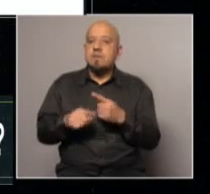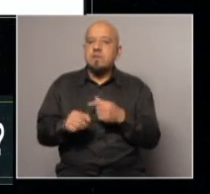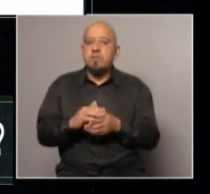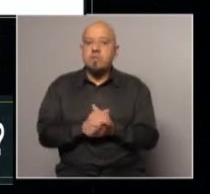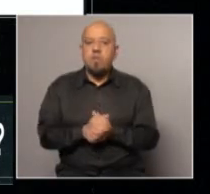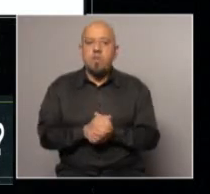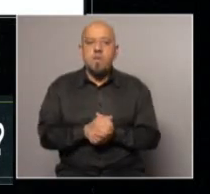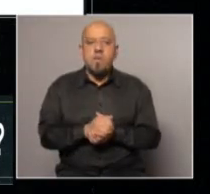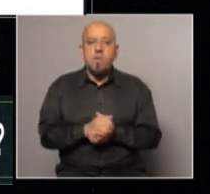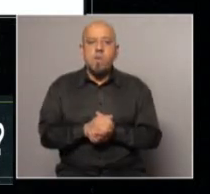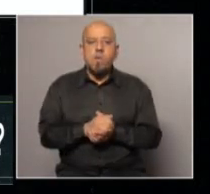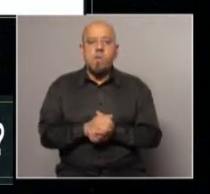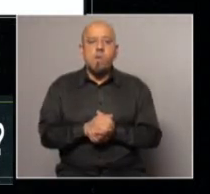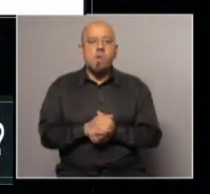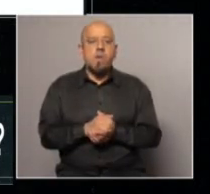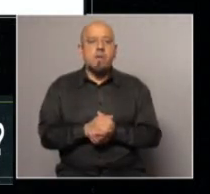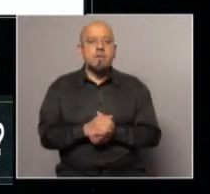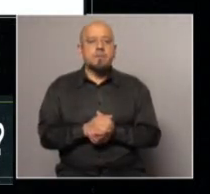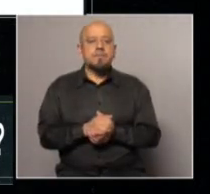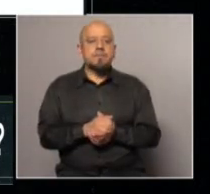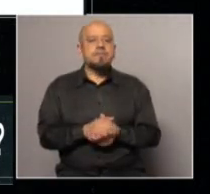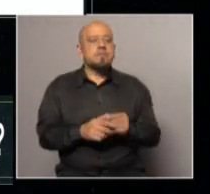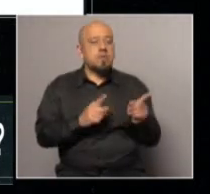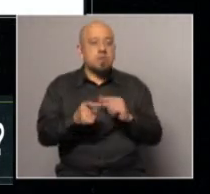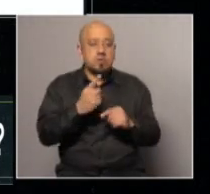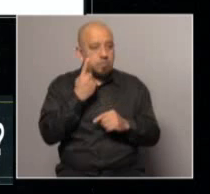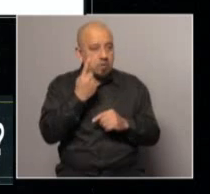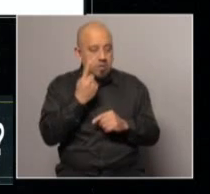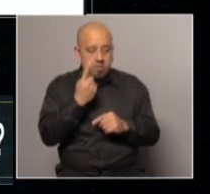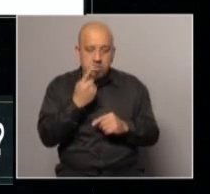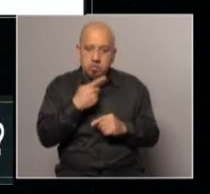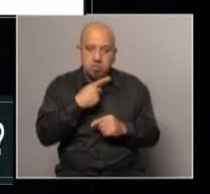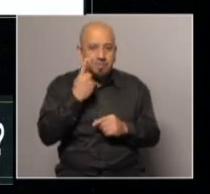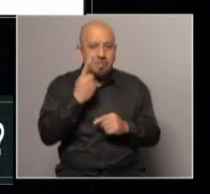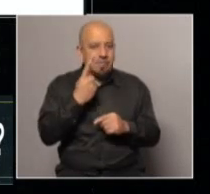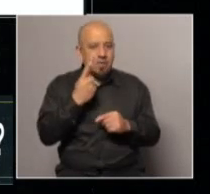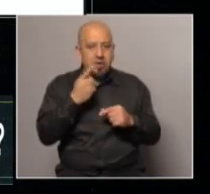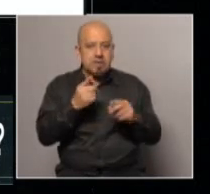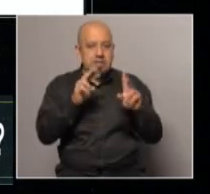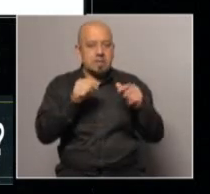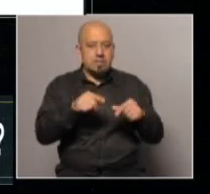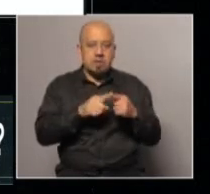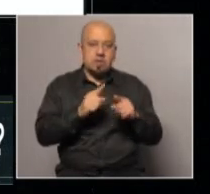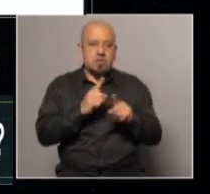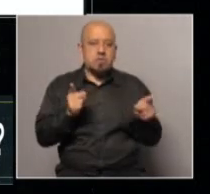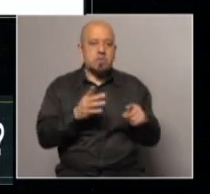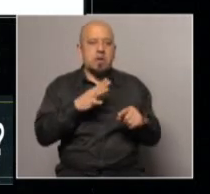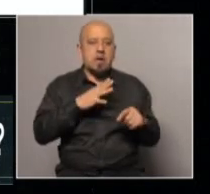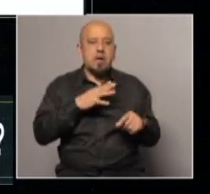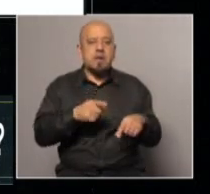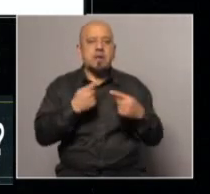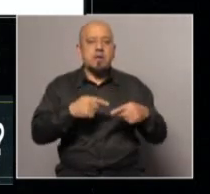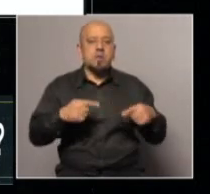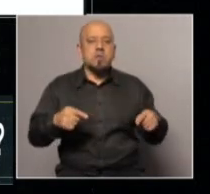Sí, a ver, dos cosas. La primera es, no es una prioridad, no es de las primeras cosas que tenemos que abordar, tenemos cosas antes